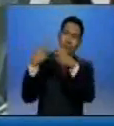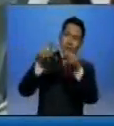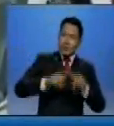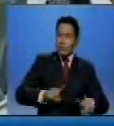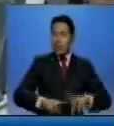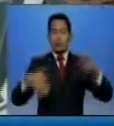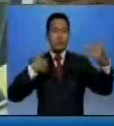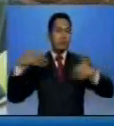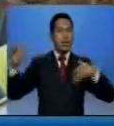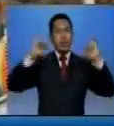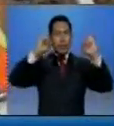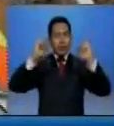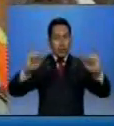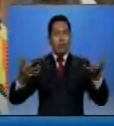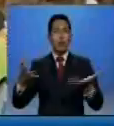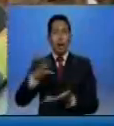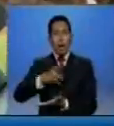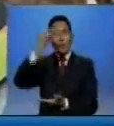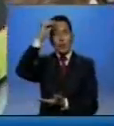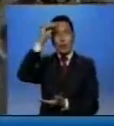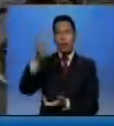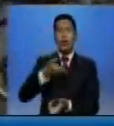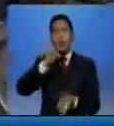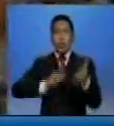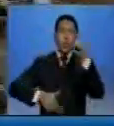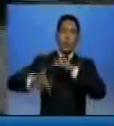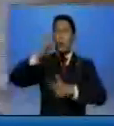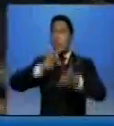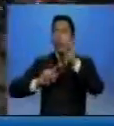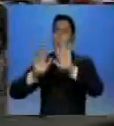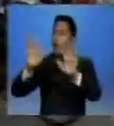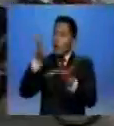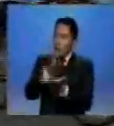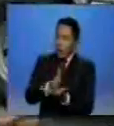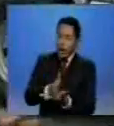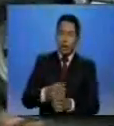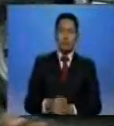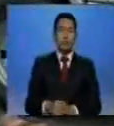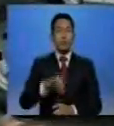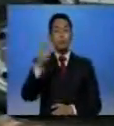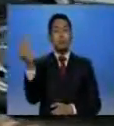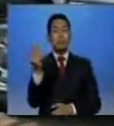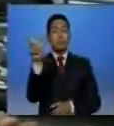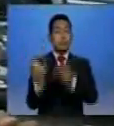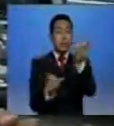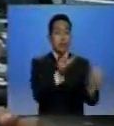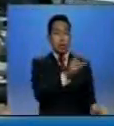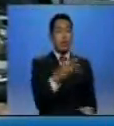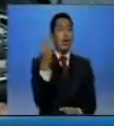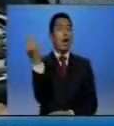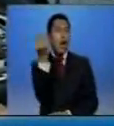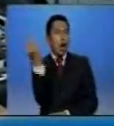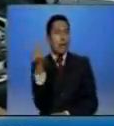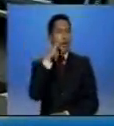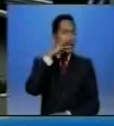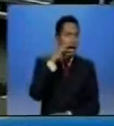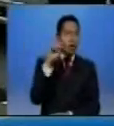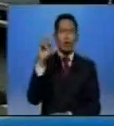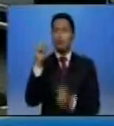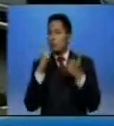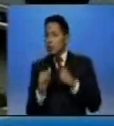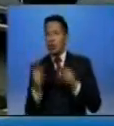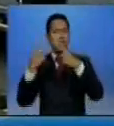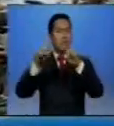conciencia sobre el consumo excesivo de licor y de alcohol. Personas de todas las edades participaron en la actividad. Tampoco importaba la